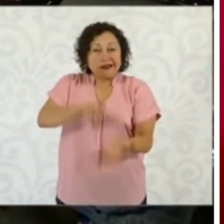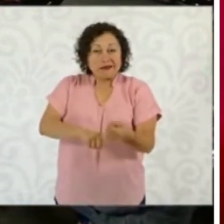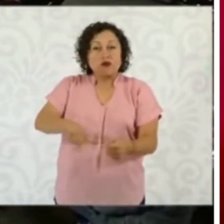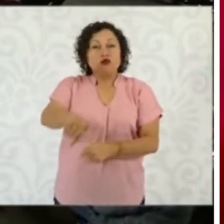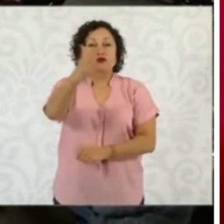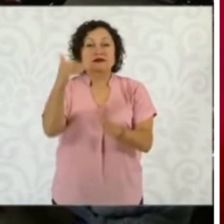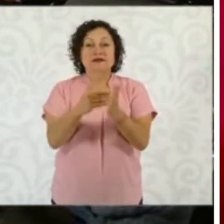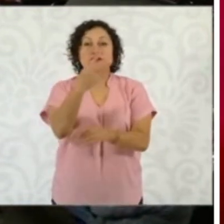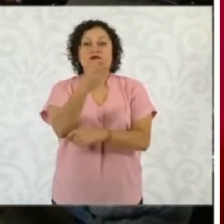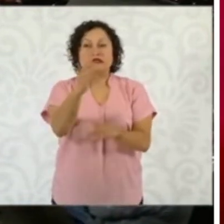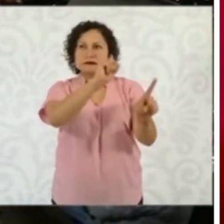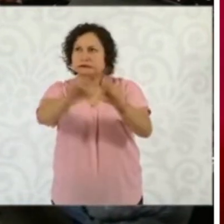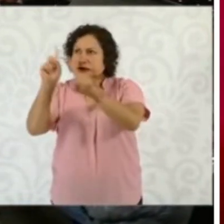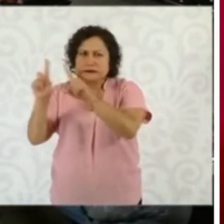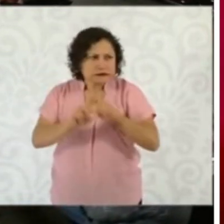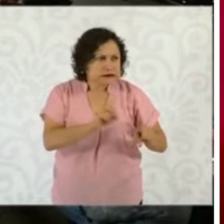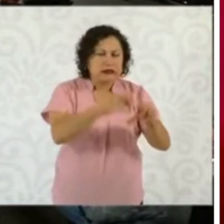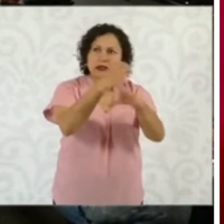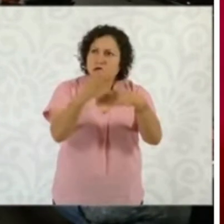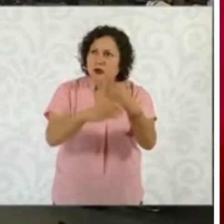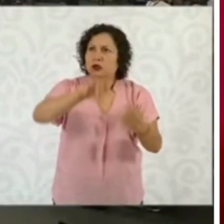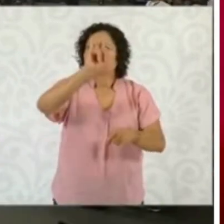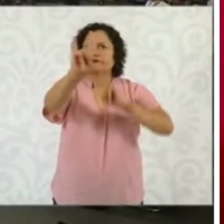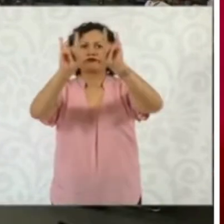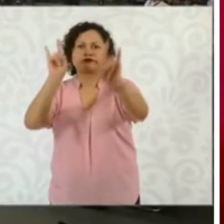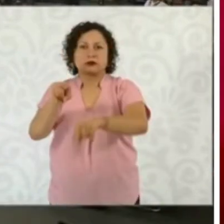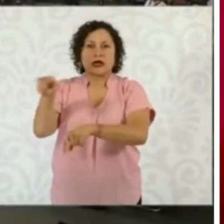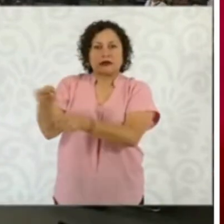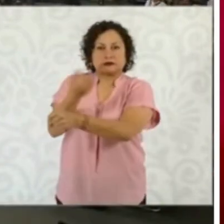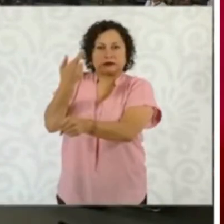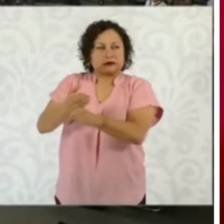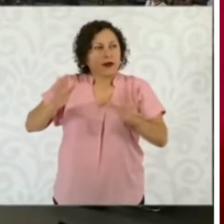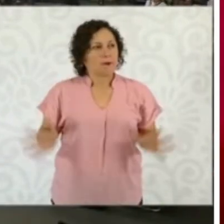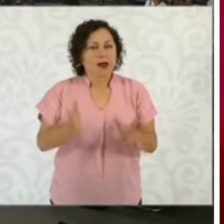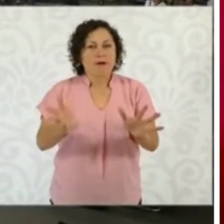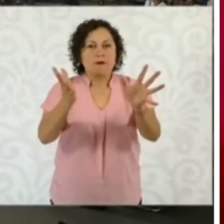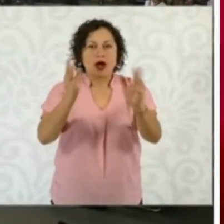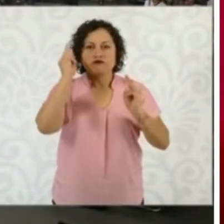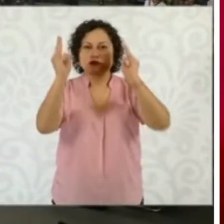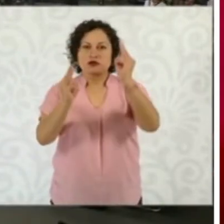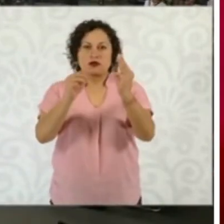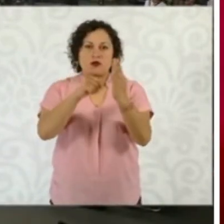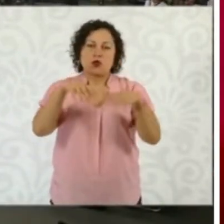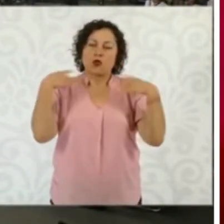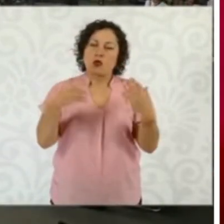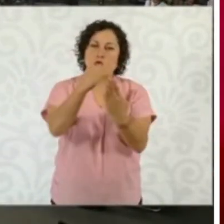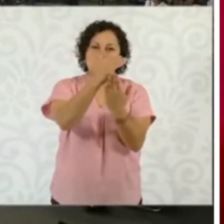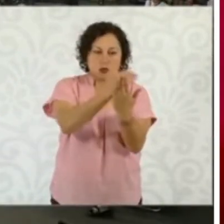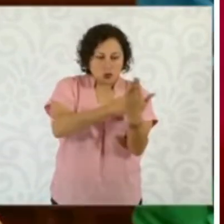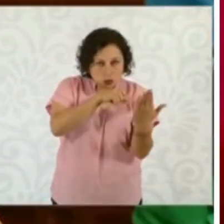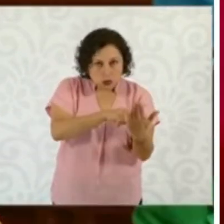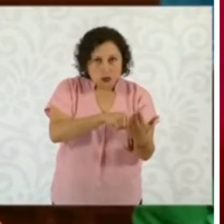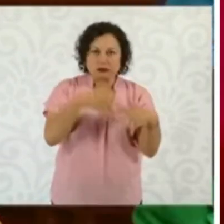piezas y que a lo largo de estos años lo promueve la Secretaría de Hacienda. Y es un programa, a lo mejor ya no se